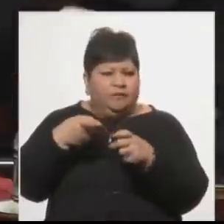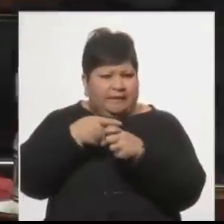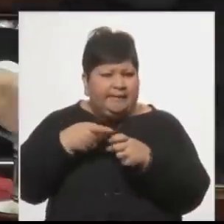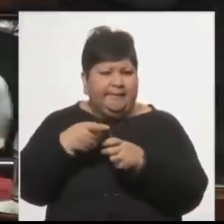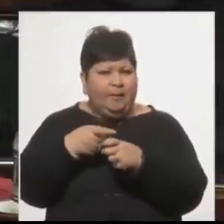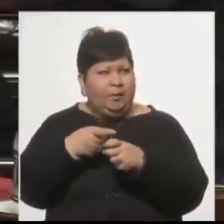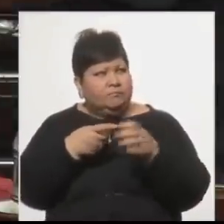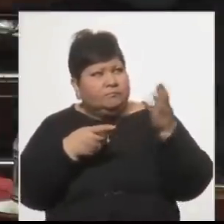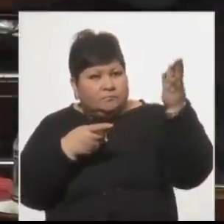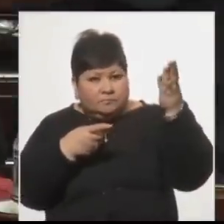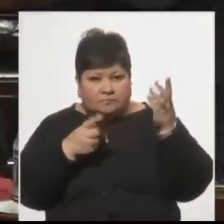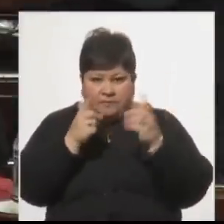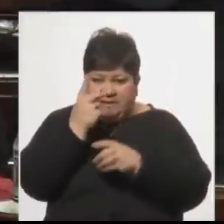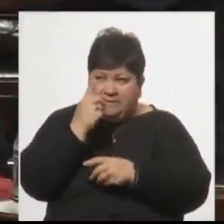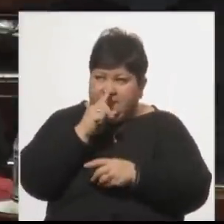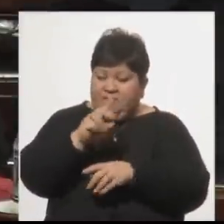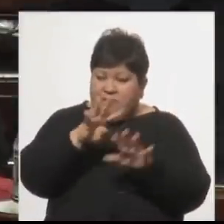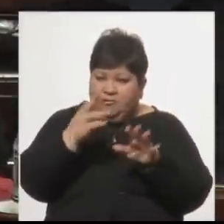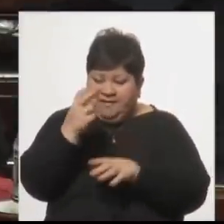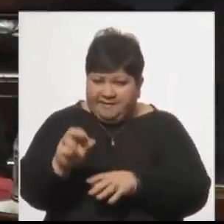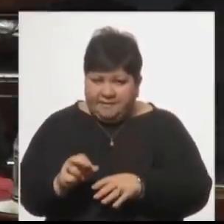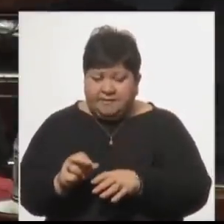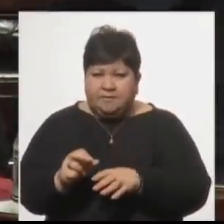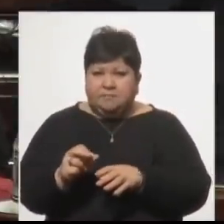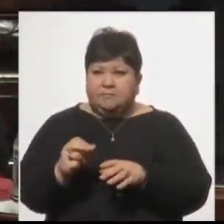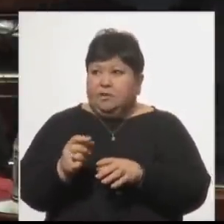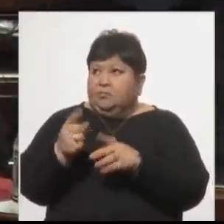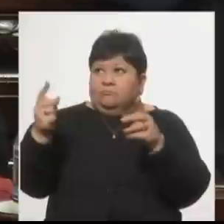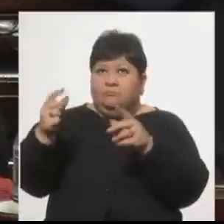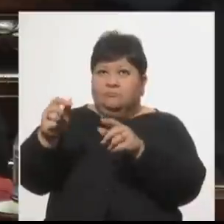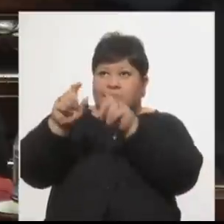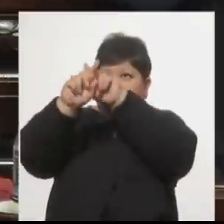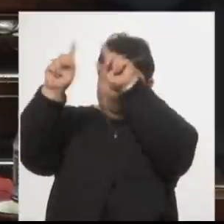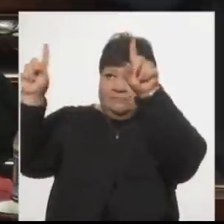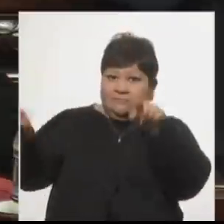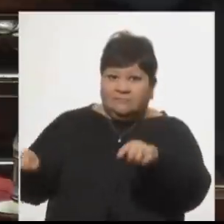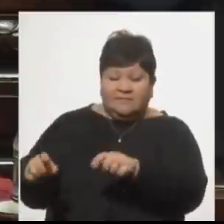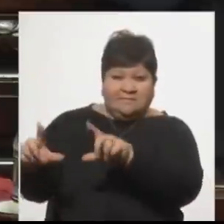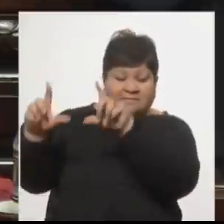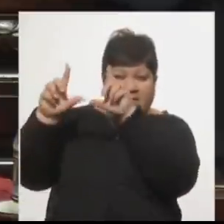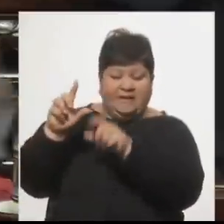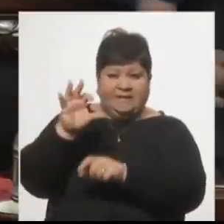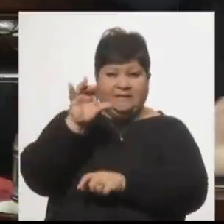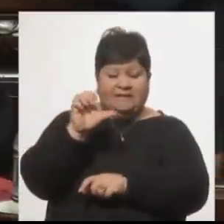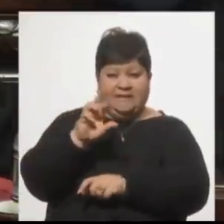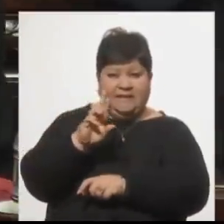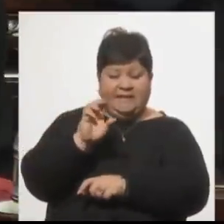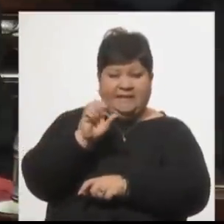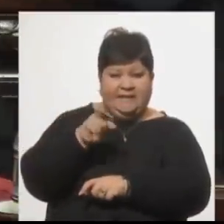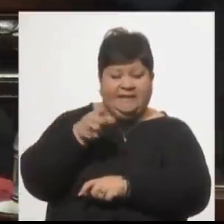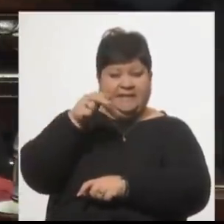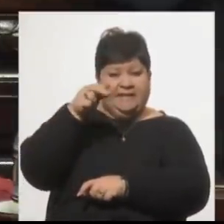de Sereni, que lo tienen detrás y que los escruta. Como a mí y a todos